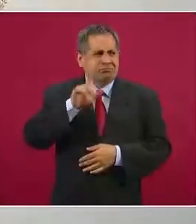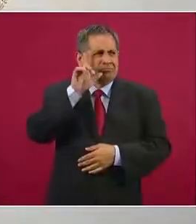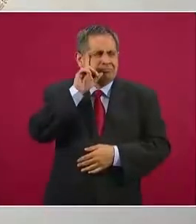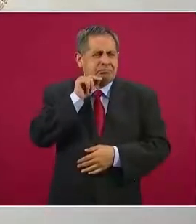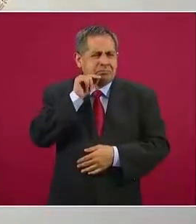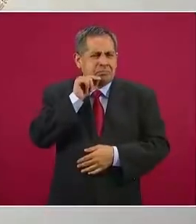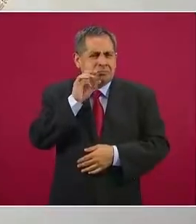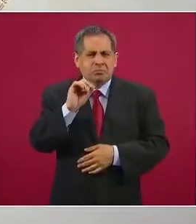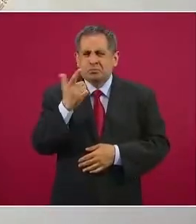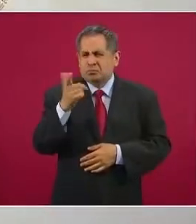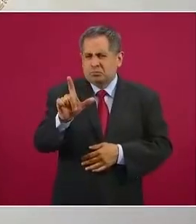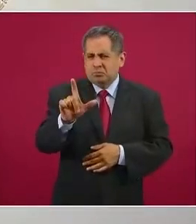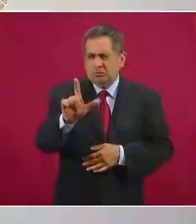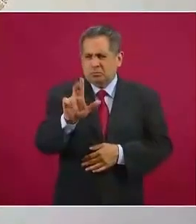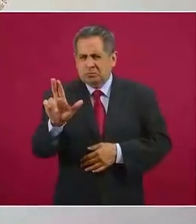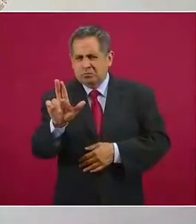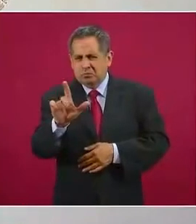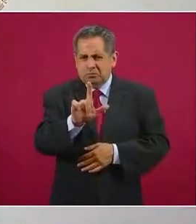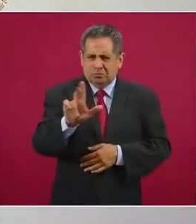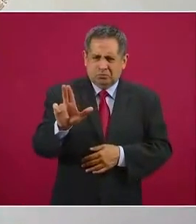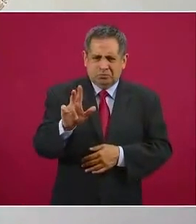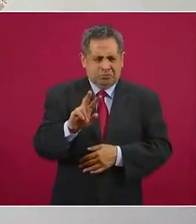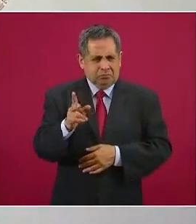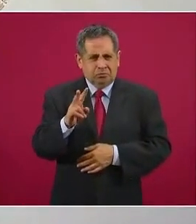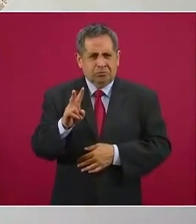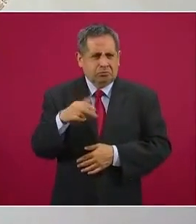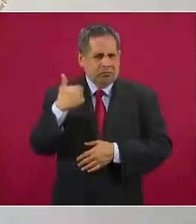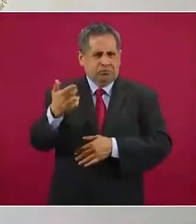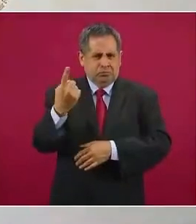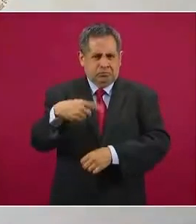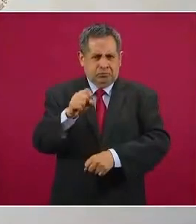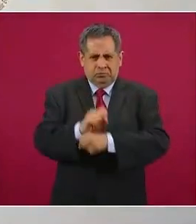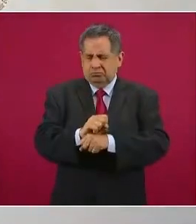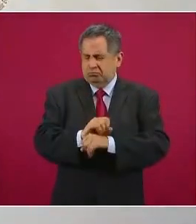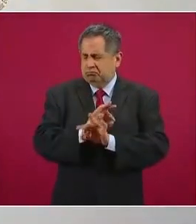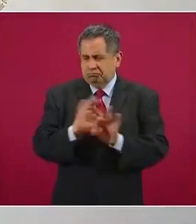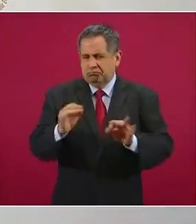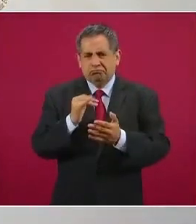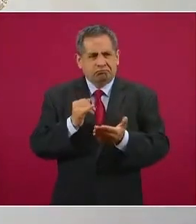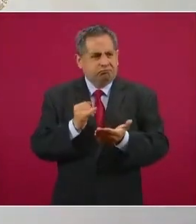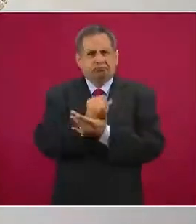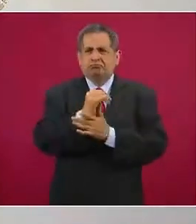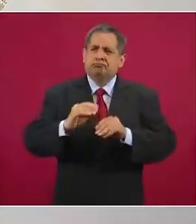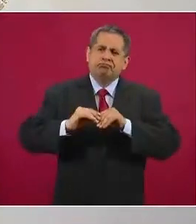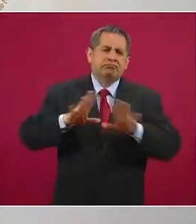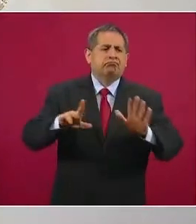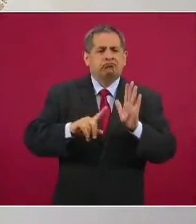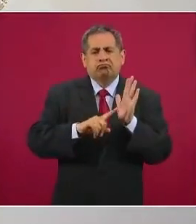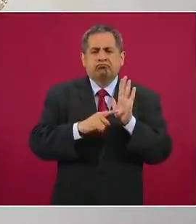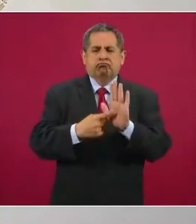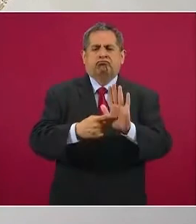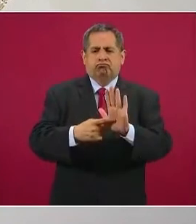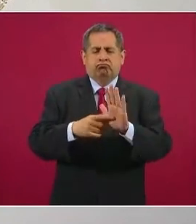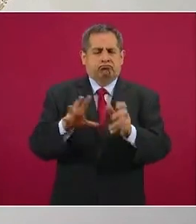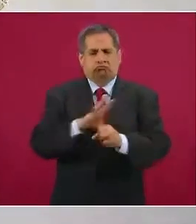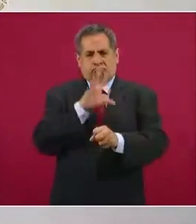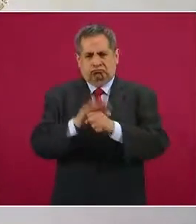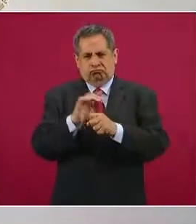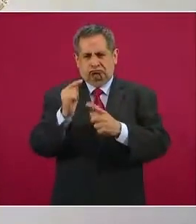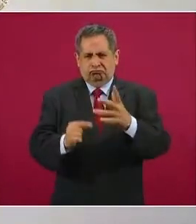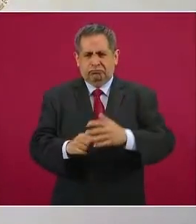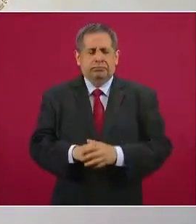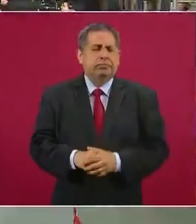o el lunes, martes, en la semana próxima, más tardar, tendremos ya todos los datos. Sí,